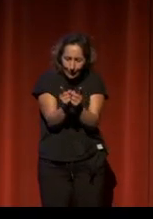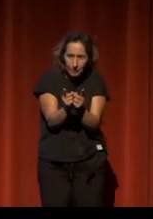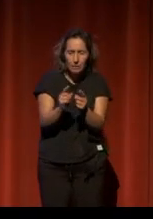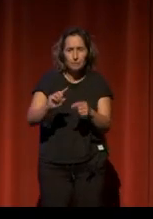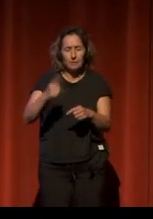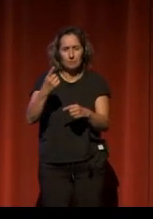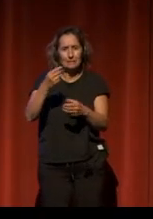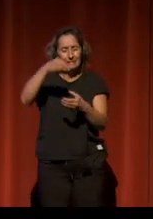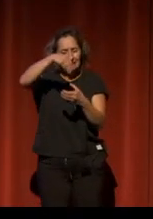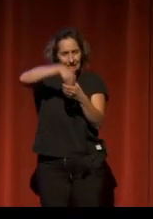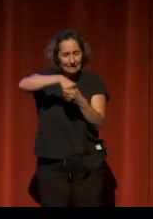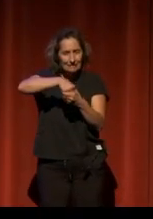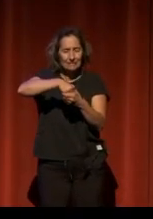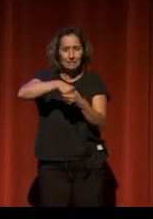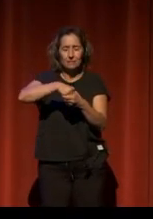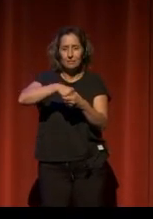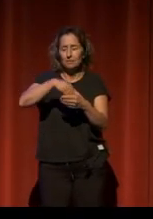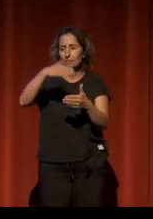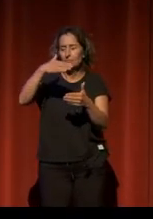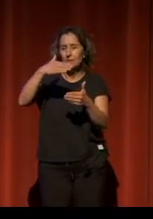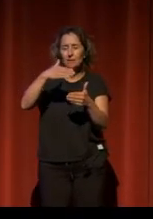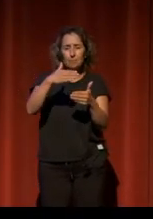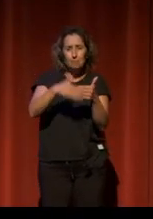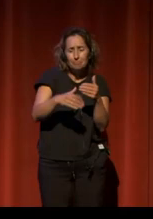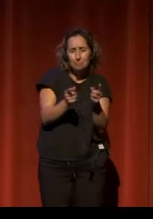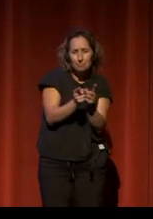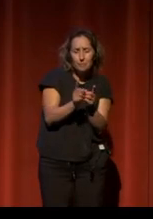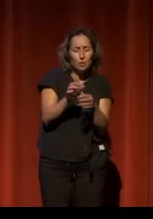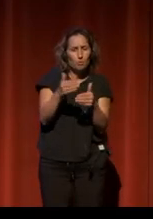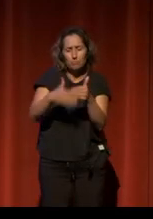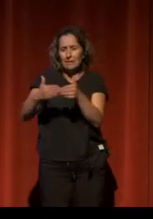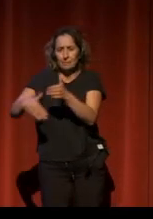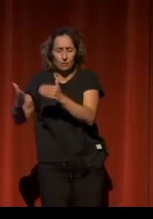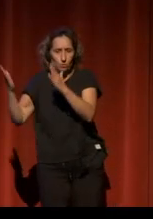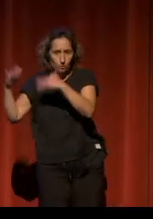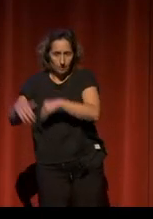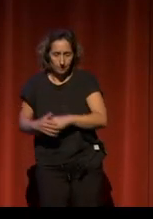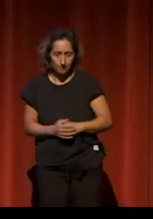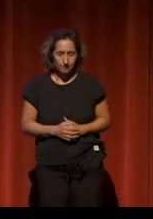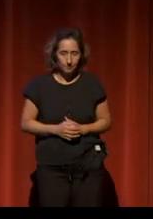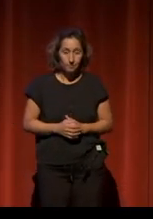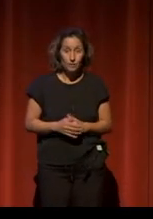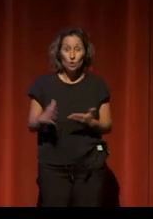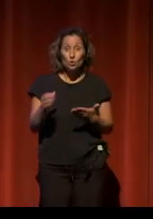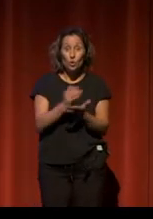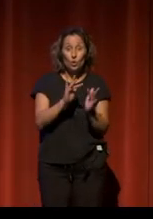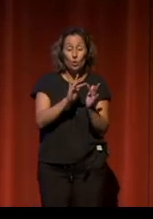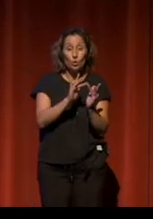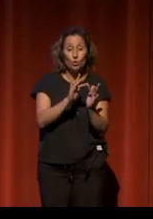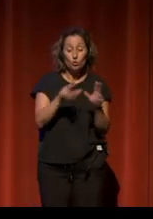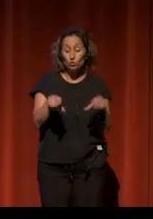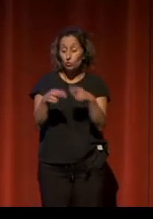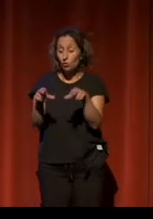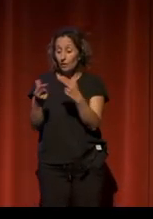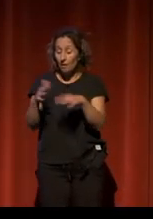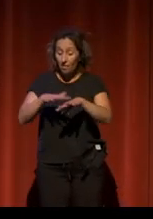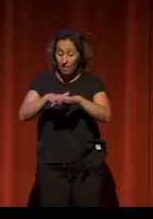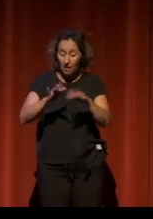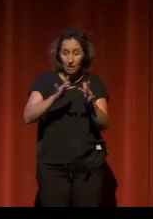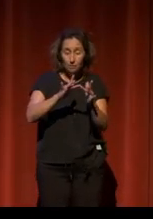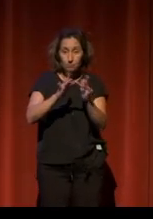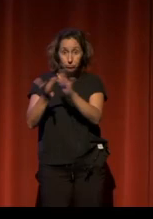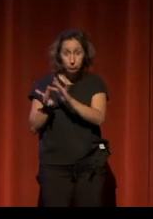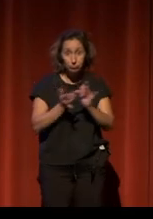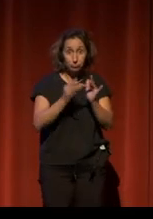lleva la semilla de la ilimita no la imprevisibilidad No todo está conectado en esta sociedad red en esta